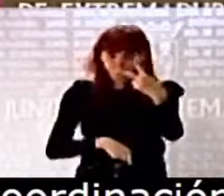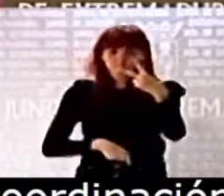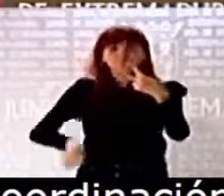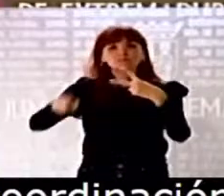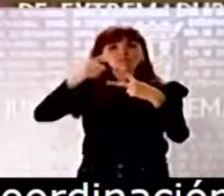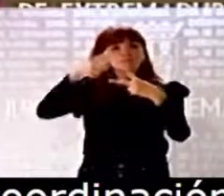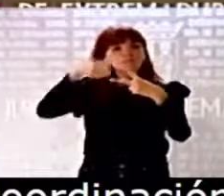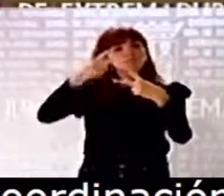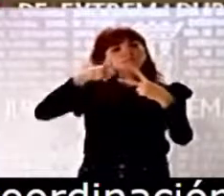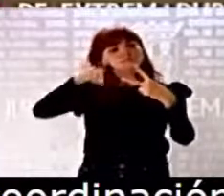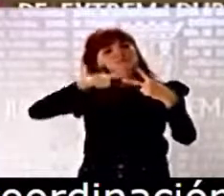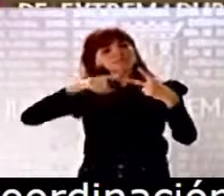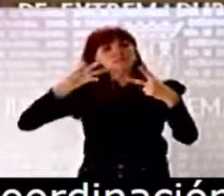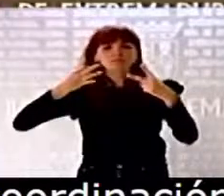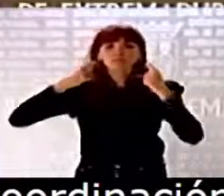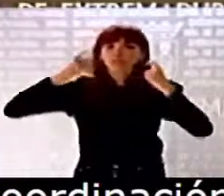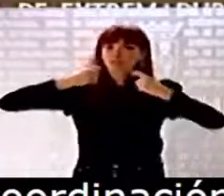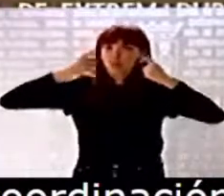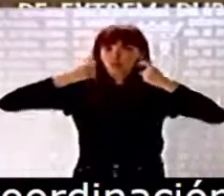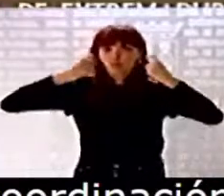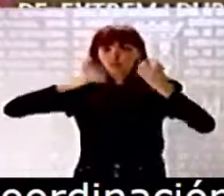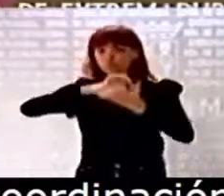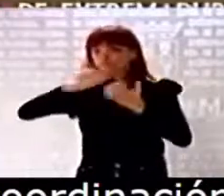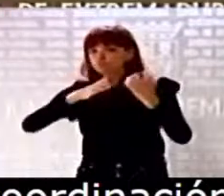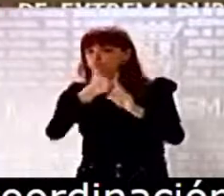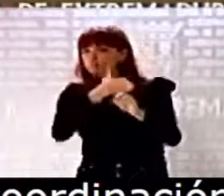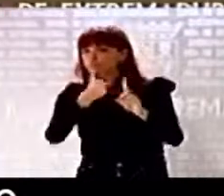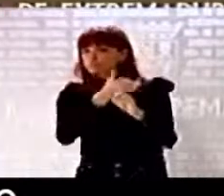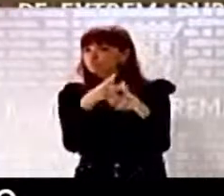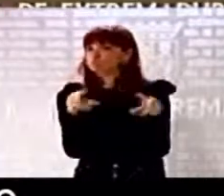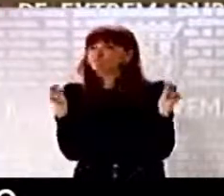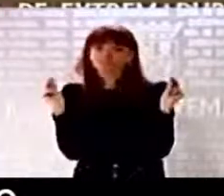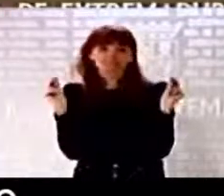lugar, debemos hacer un mayor esfuerzo para que la violencia no tenga lugar.